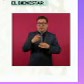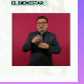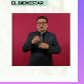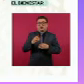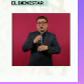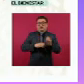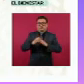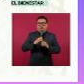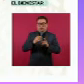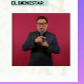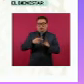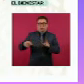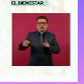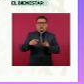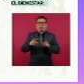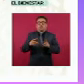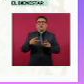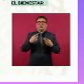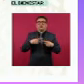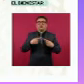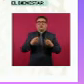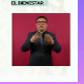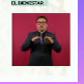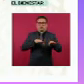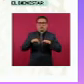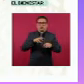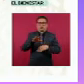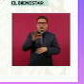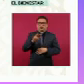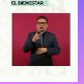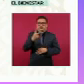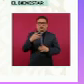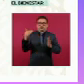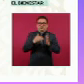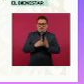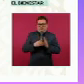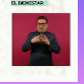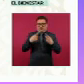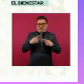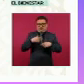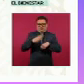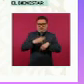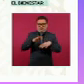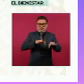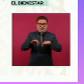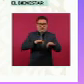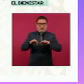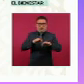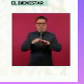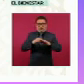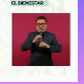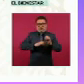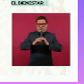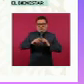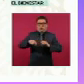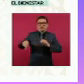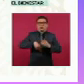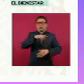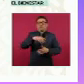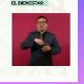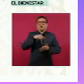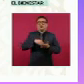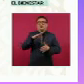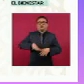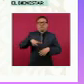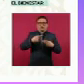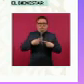tramo 2 genera actualmente más de 42 mil fuentes de trabajo, sobre todo mano de obra local. Además,